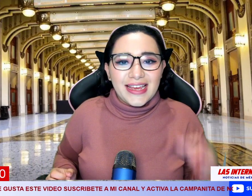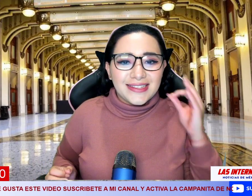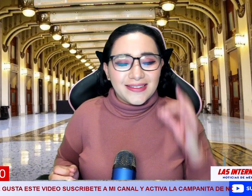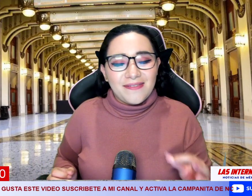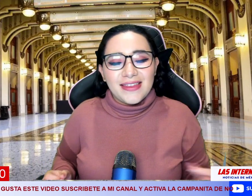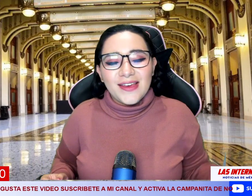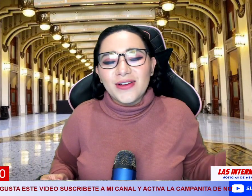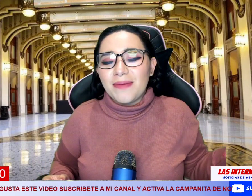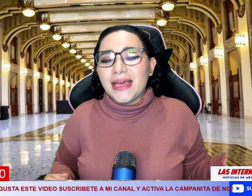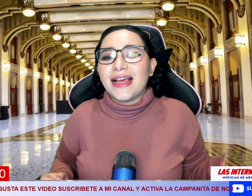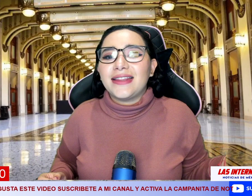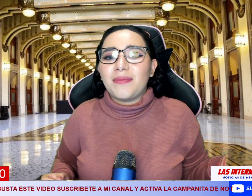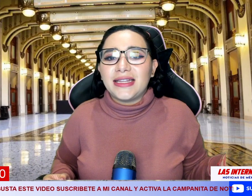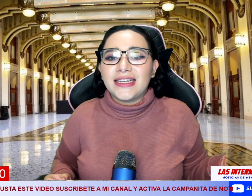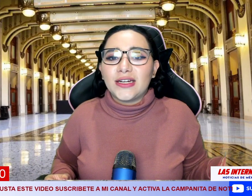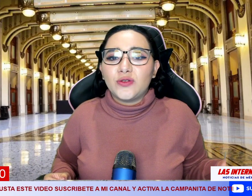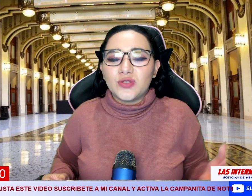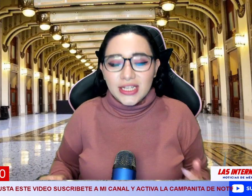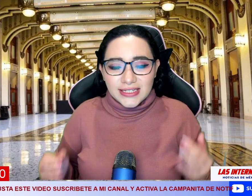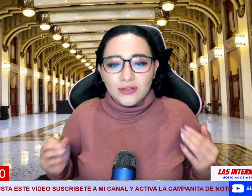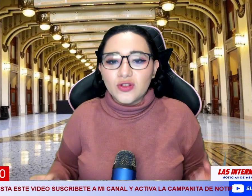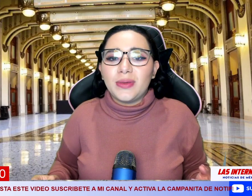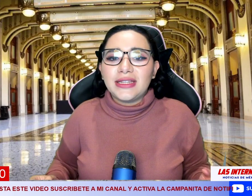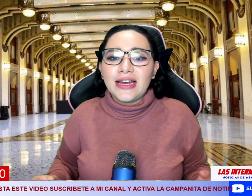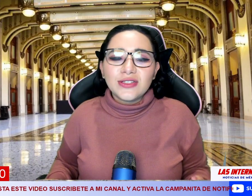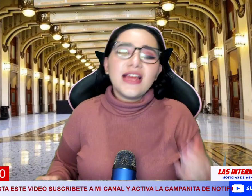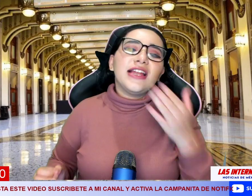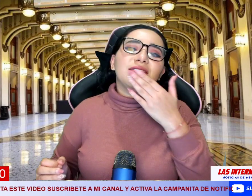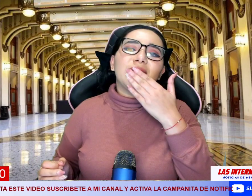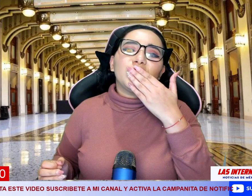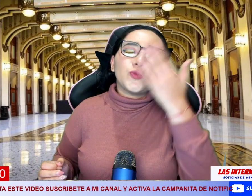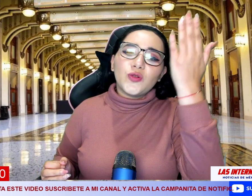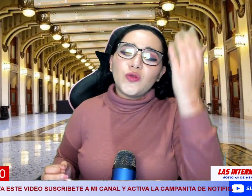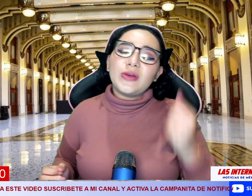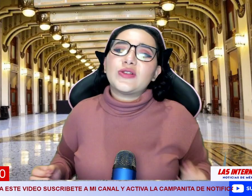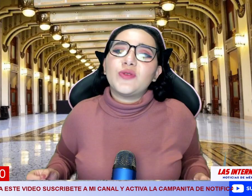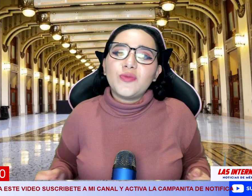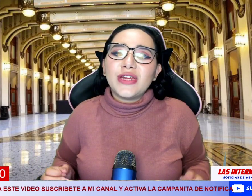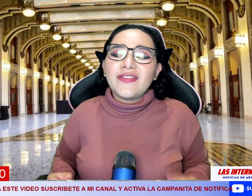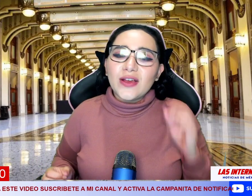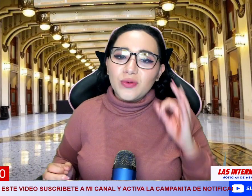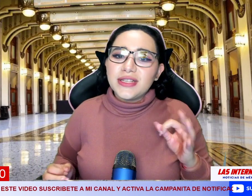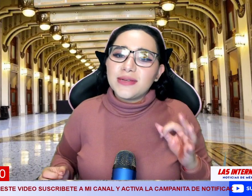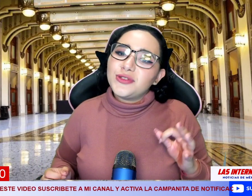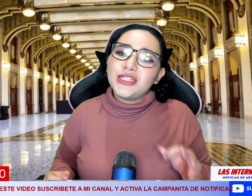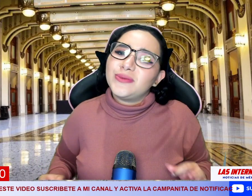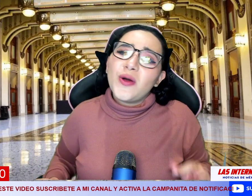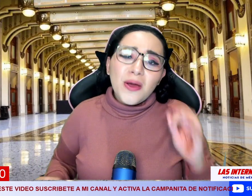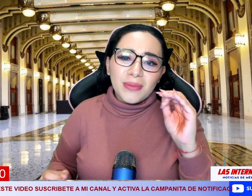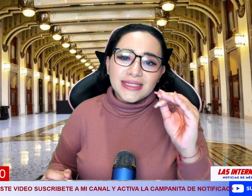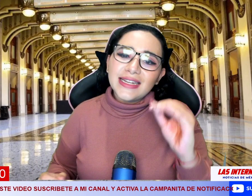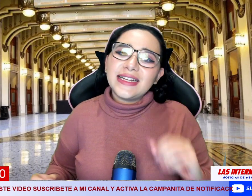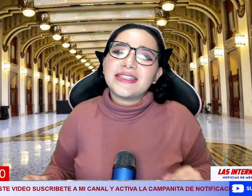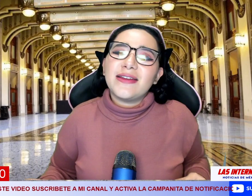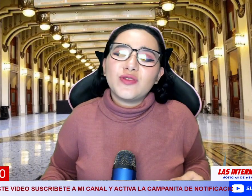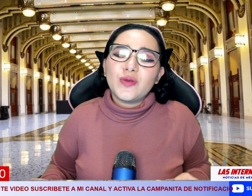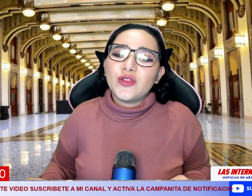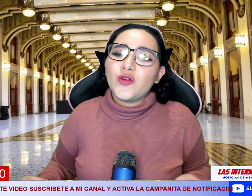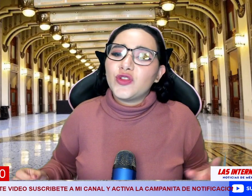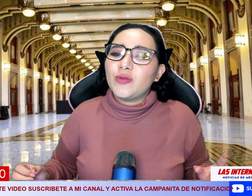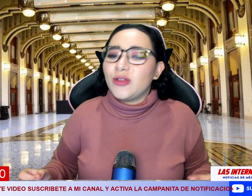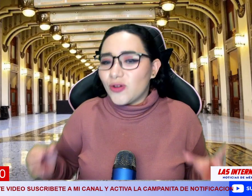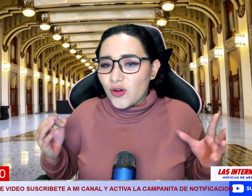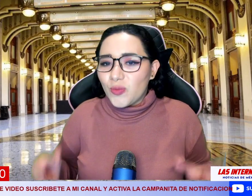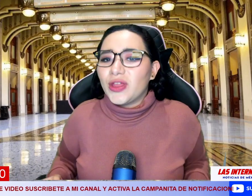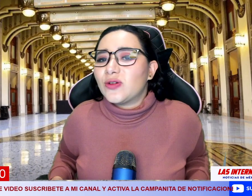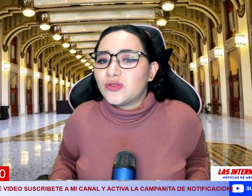en este vídeo que me encanta platicar con ustedes en los comentarios les mando un beso muy grande cuídense muchísimo más tarde les está subiendo